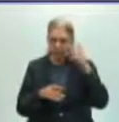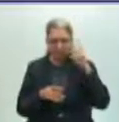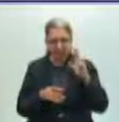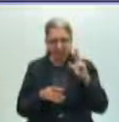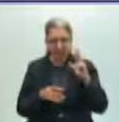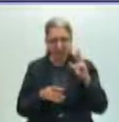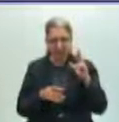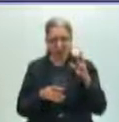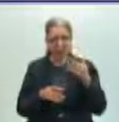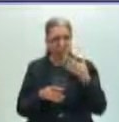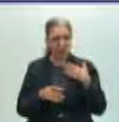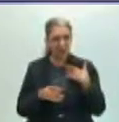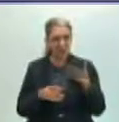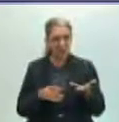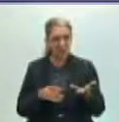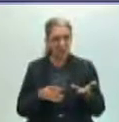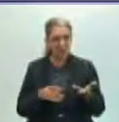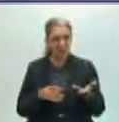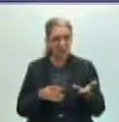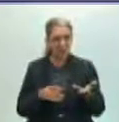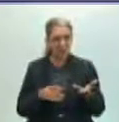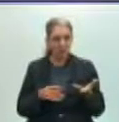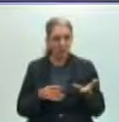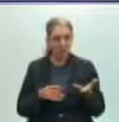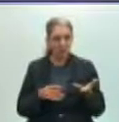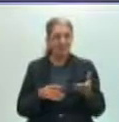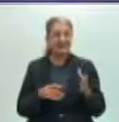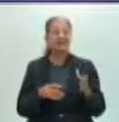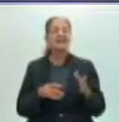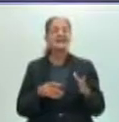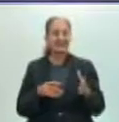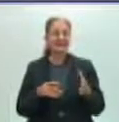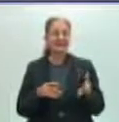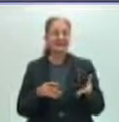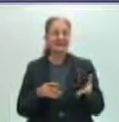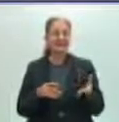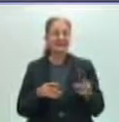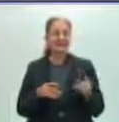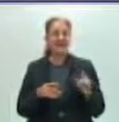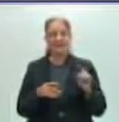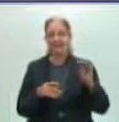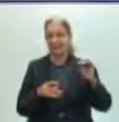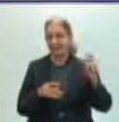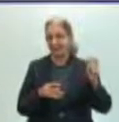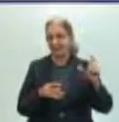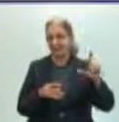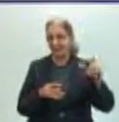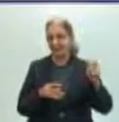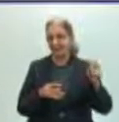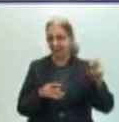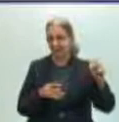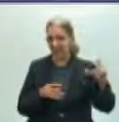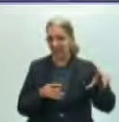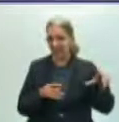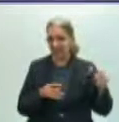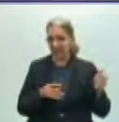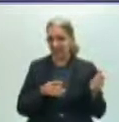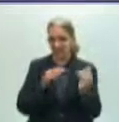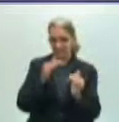Fíjate bien, te están planteando que la cantidad